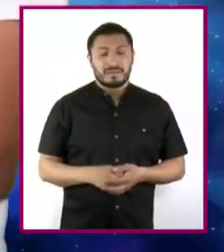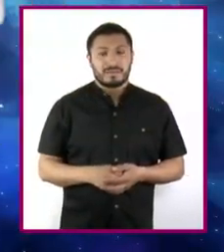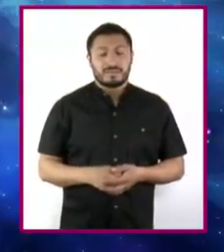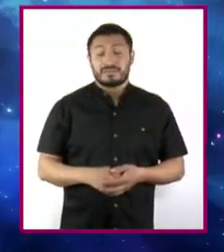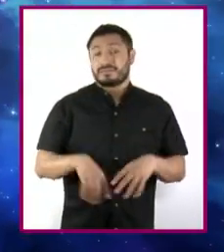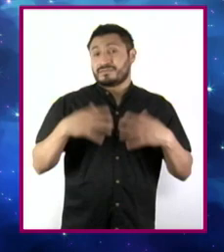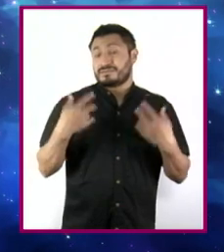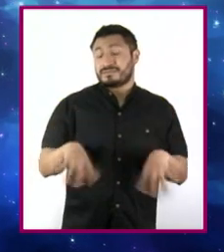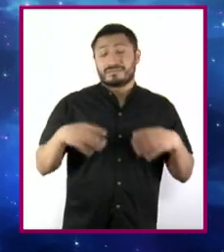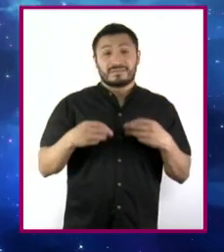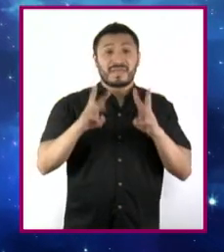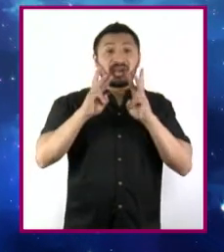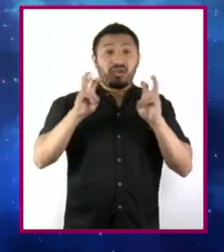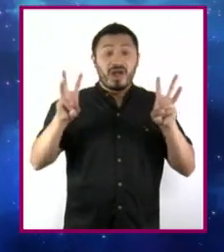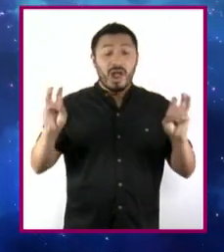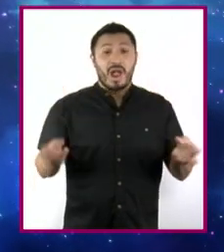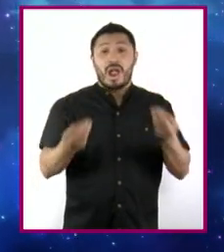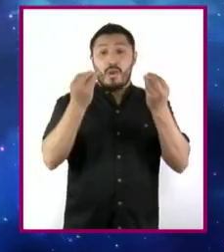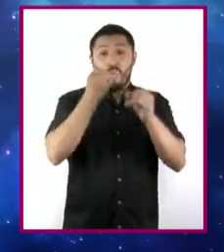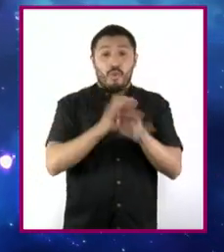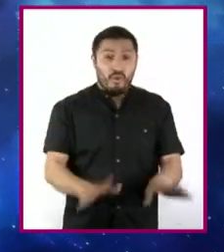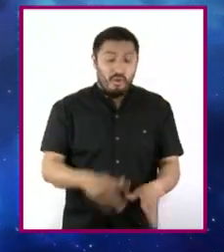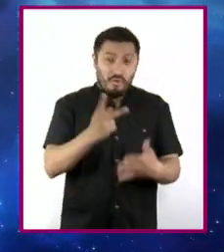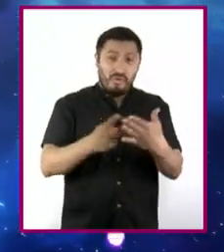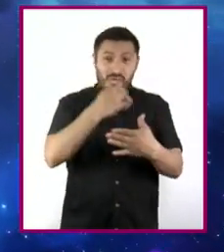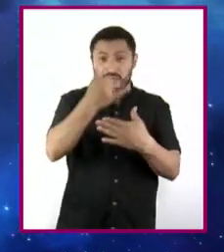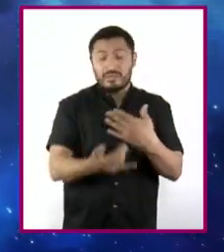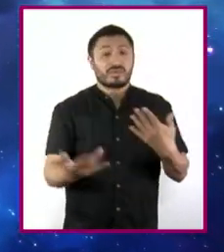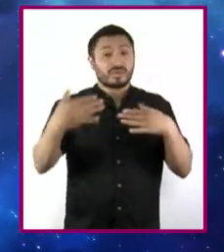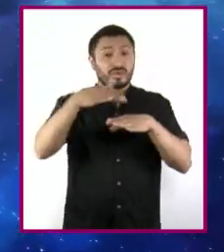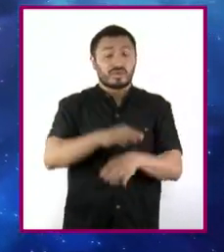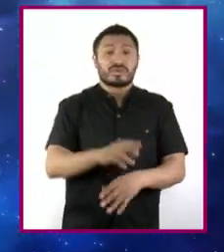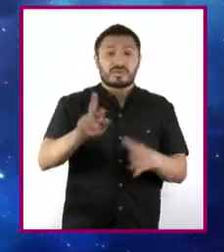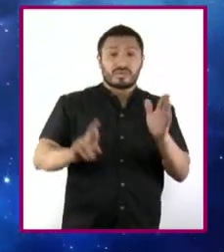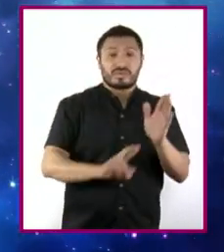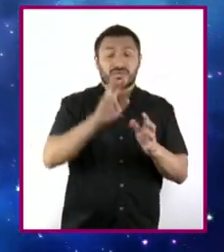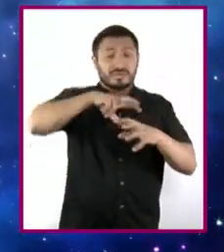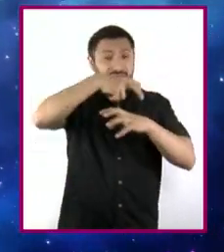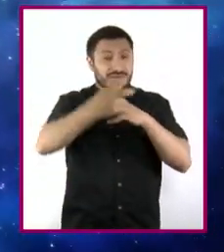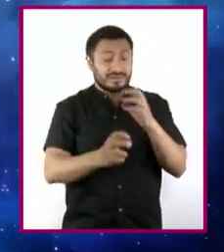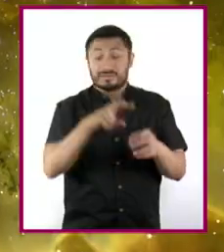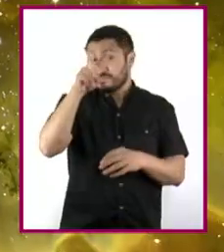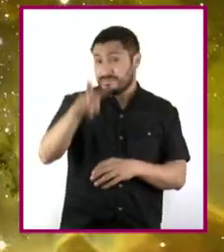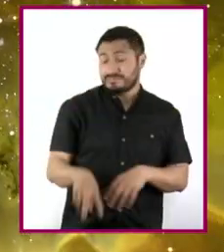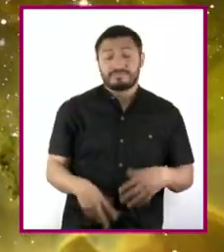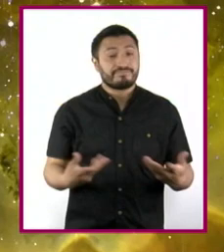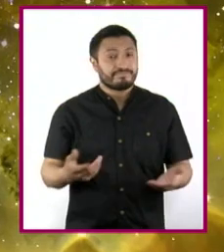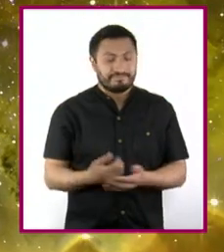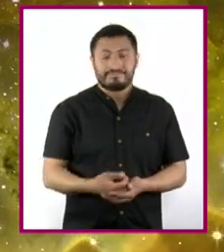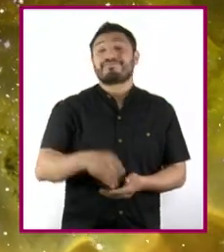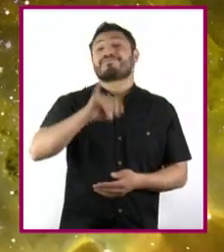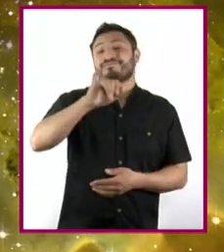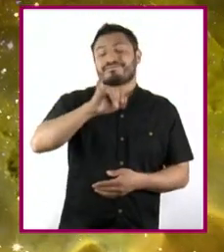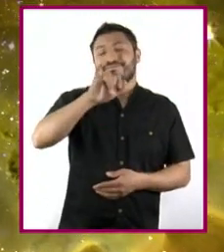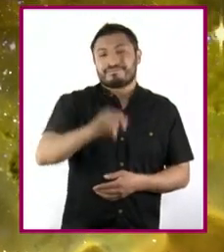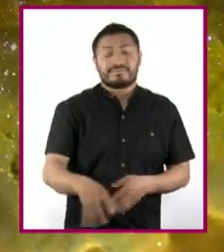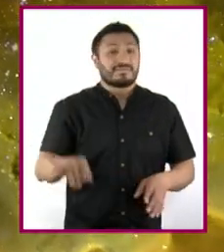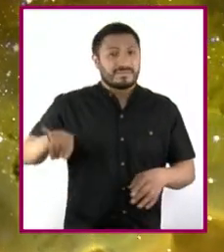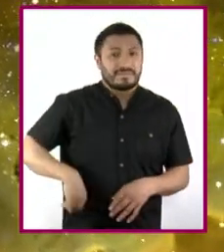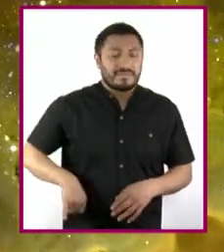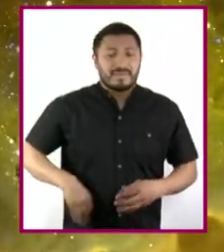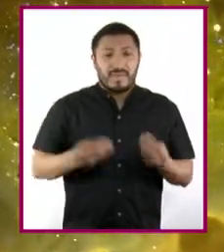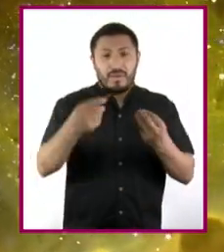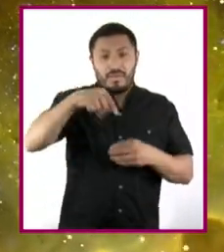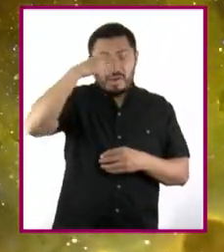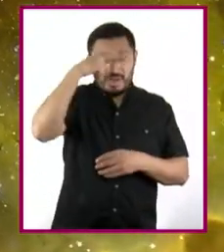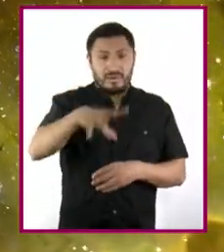¡Qué impresionante es la cantidad de información y proyectos relacionados con los satélites! ¿No lo crees? Totalmente. Y qué interesante que en